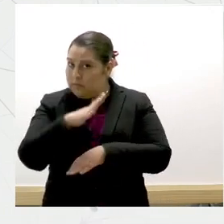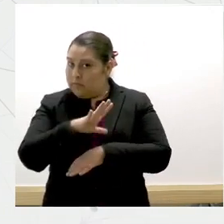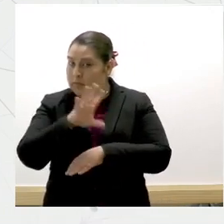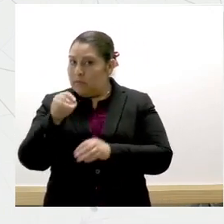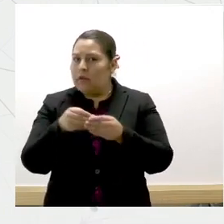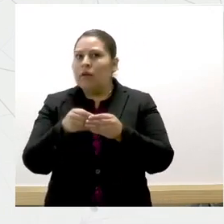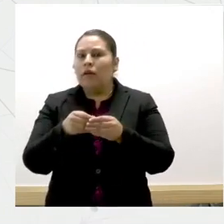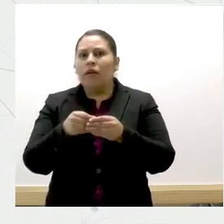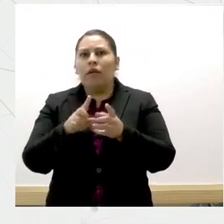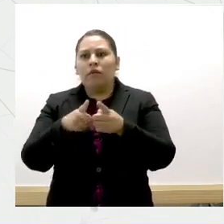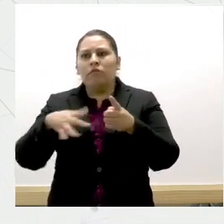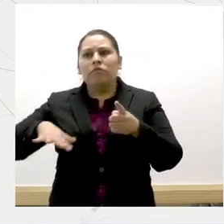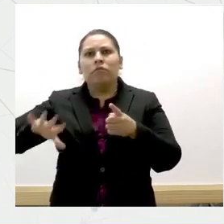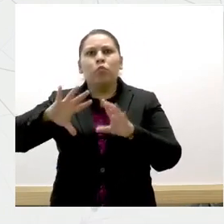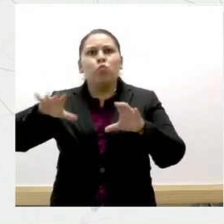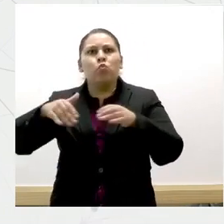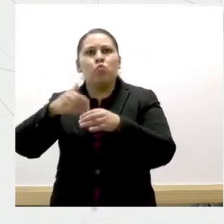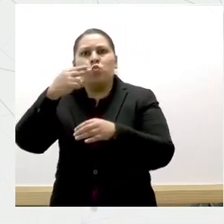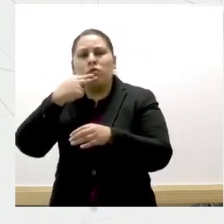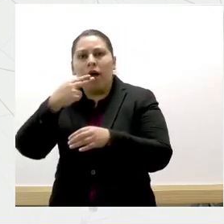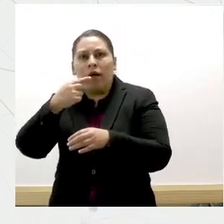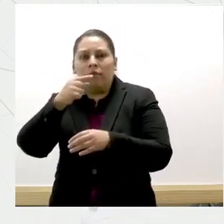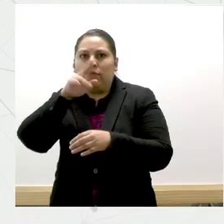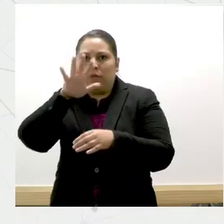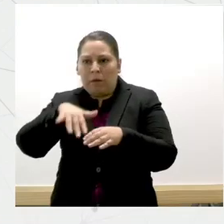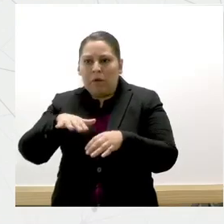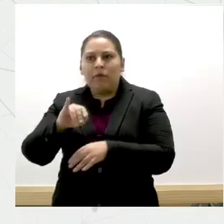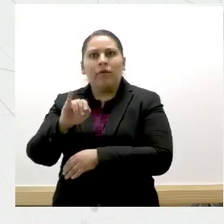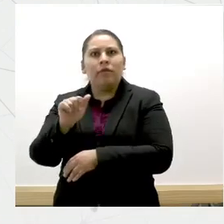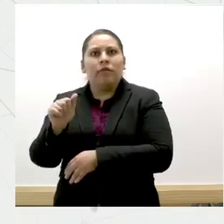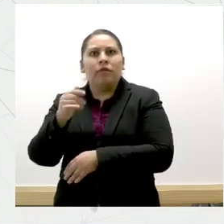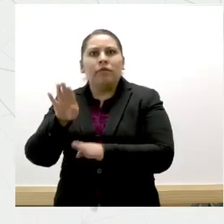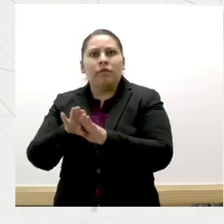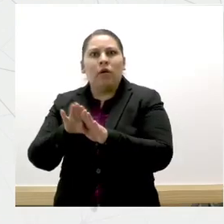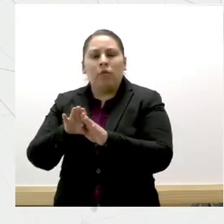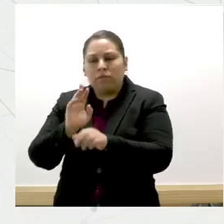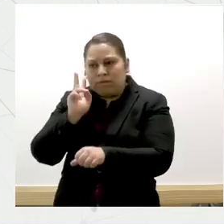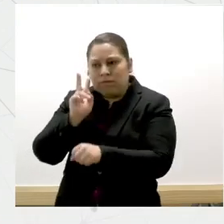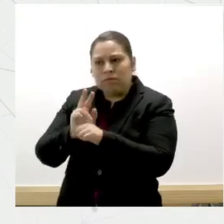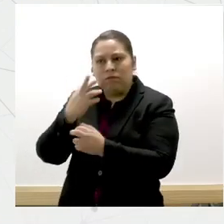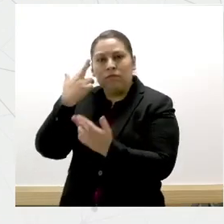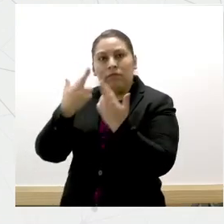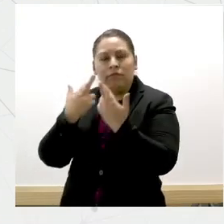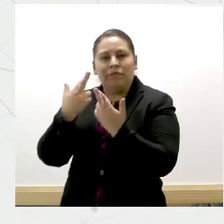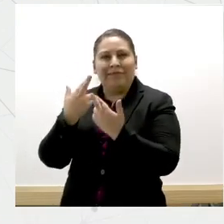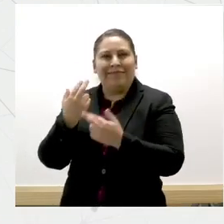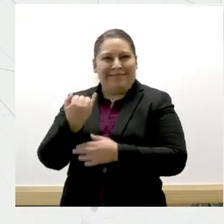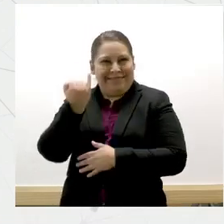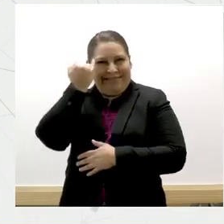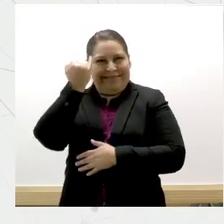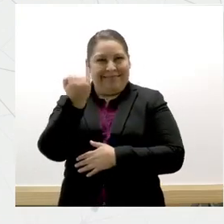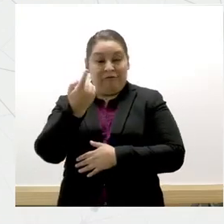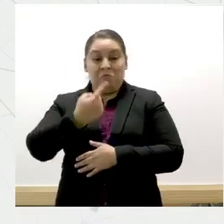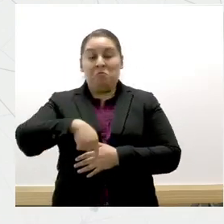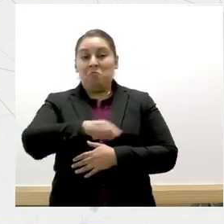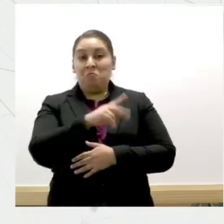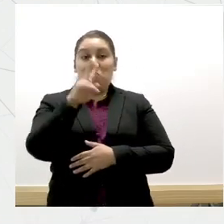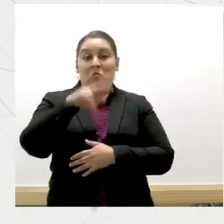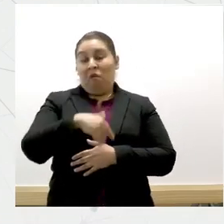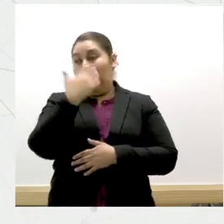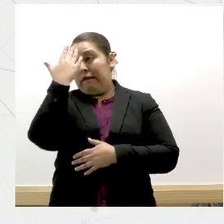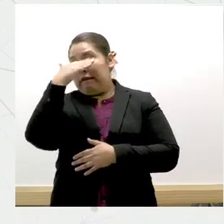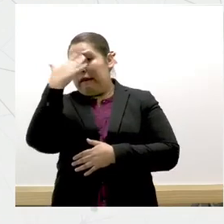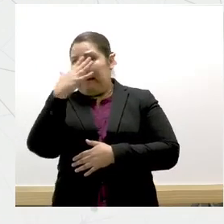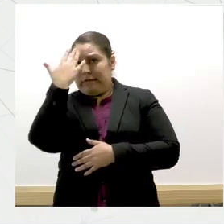desarrollo de la técnica a nivel de inteligencia artificial en 2 años? Creo que sería muy osado, ¿no?, por parte de cualquiera de nosotros, aunque yo, por supuesto, lo